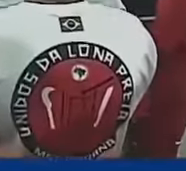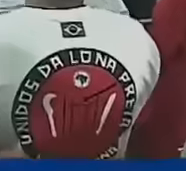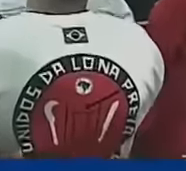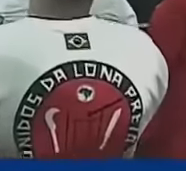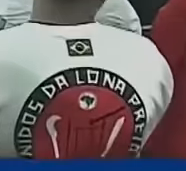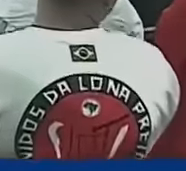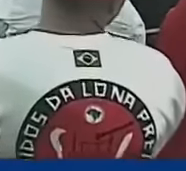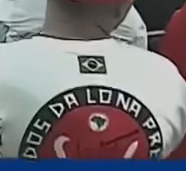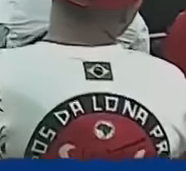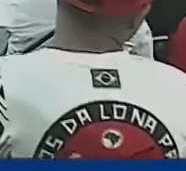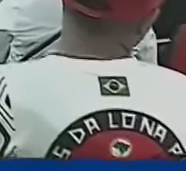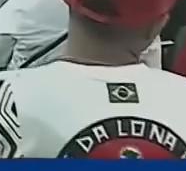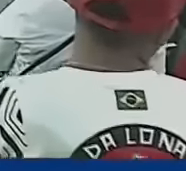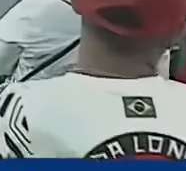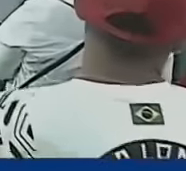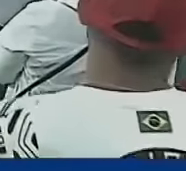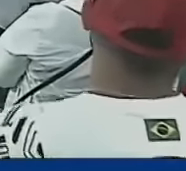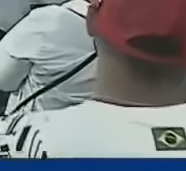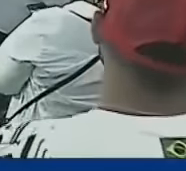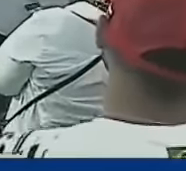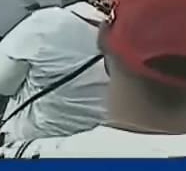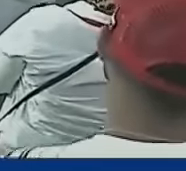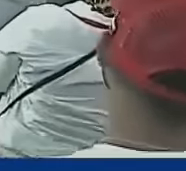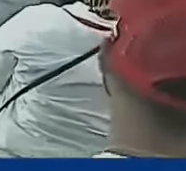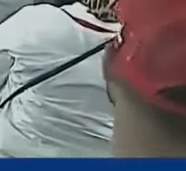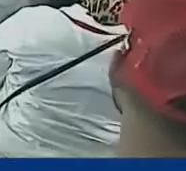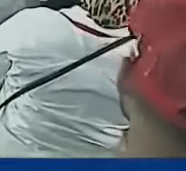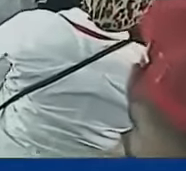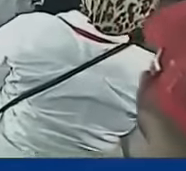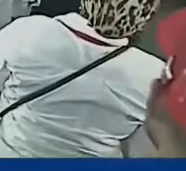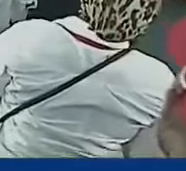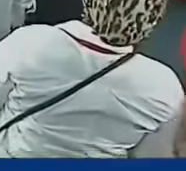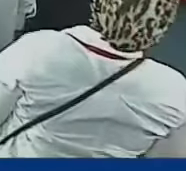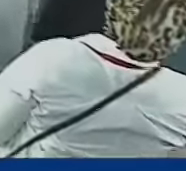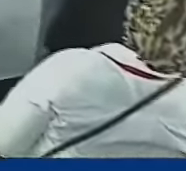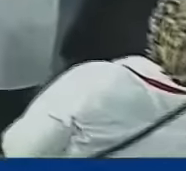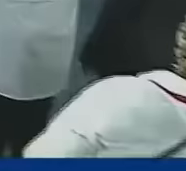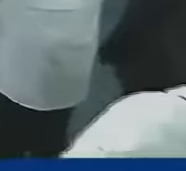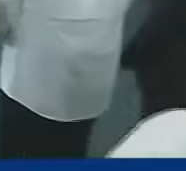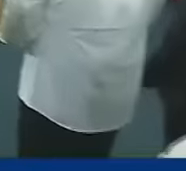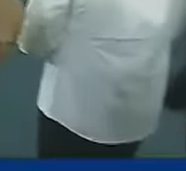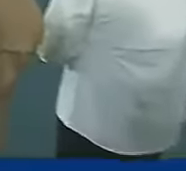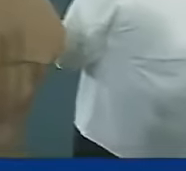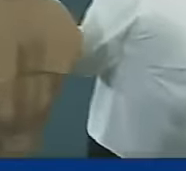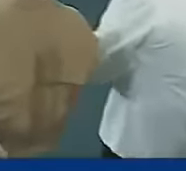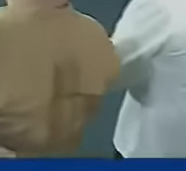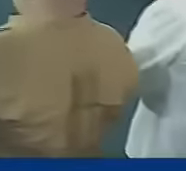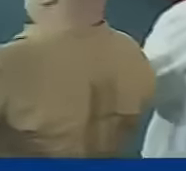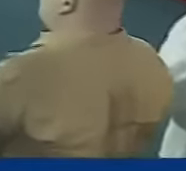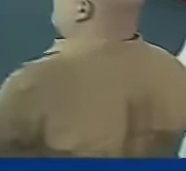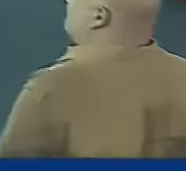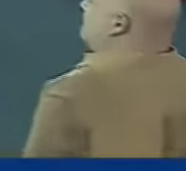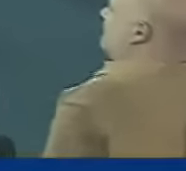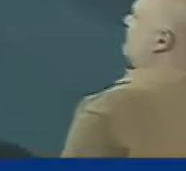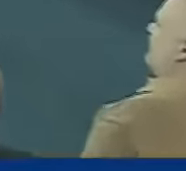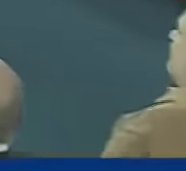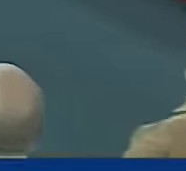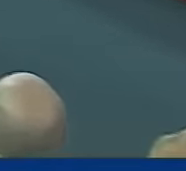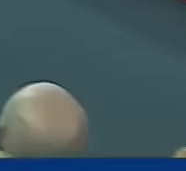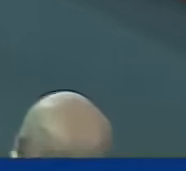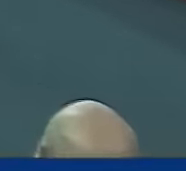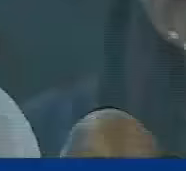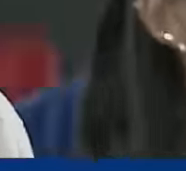Sistema Venezolano Electoral Automatizado en esta elección que se ha celebrado ayer, la elección